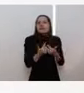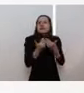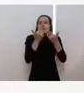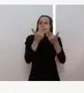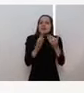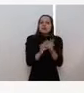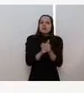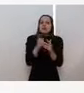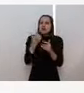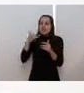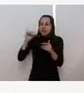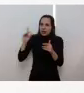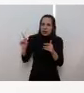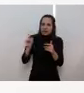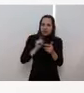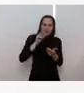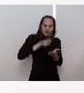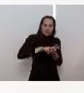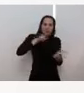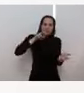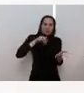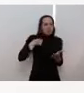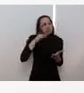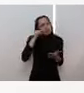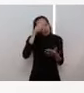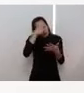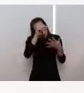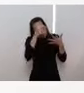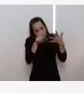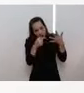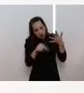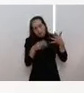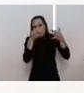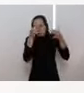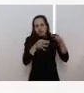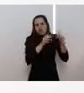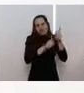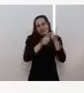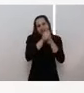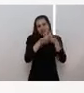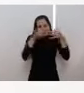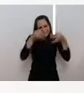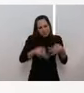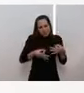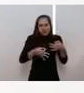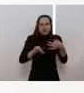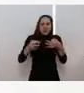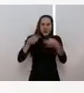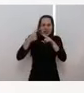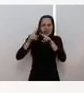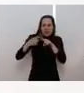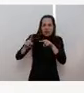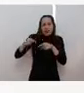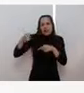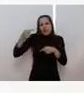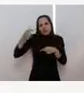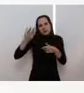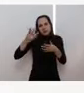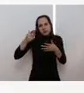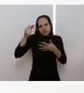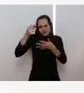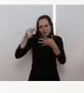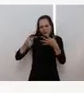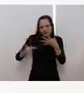tengamos la acreditación cumplamos eficientemente con todos los requerimientos que nos imponen las diferentes autoridades de